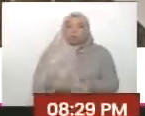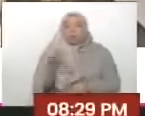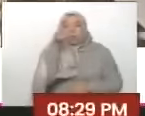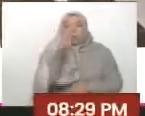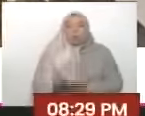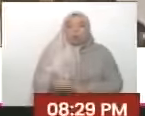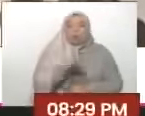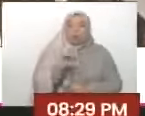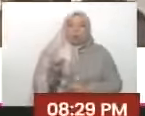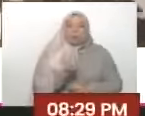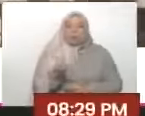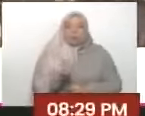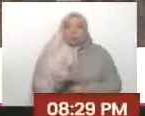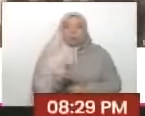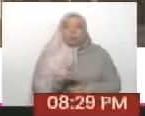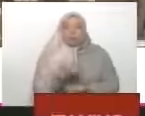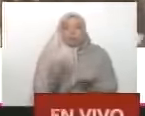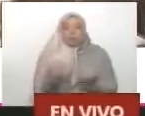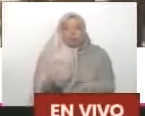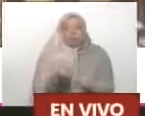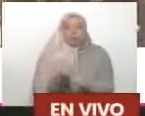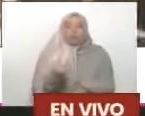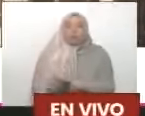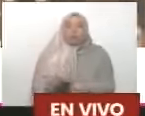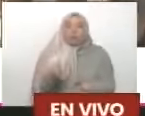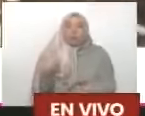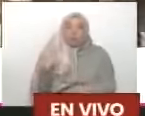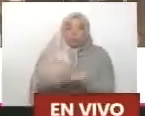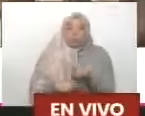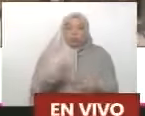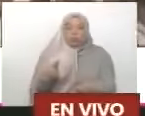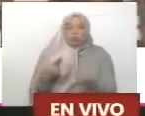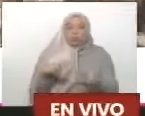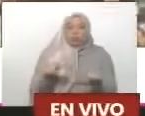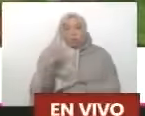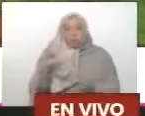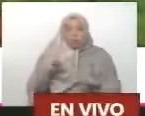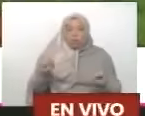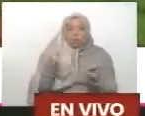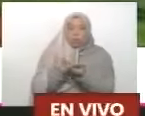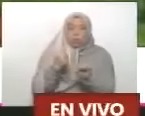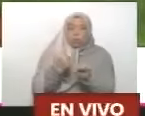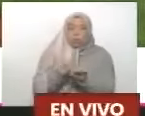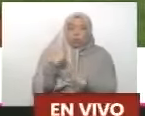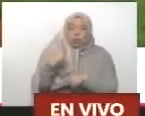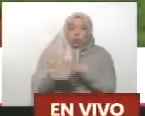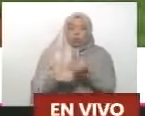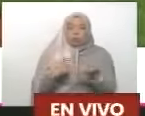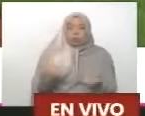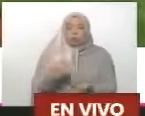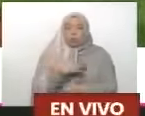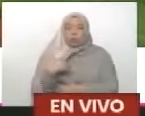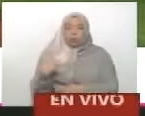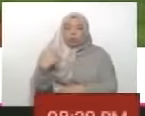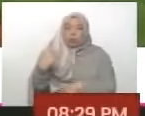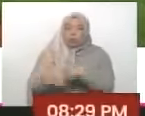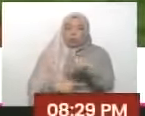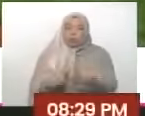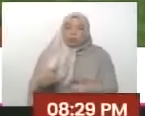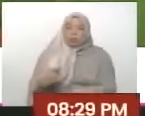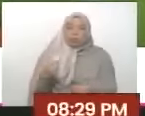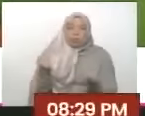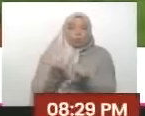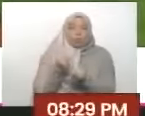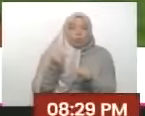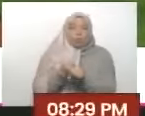de Venezuela la posibilidad de tener una obra de envergadura como esta. Tiene un avance de la obra